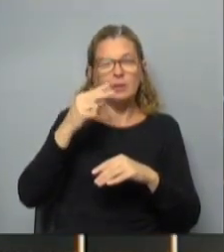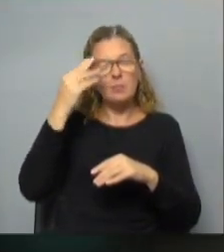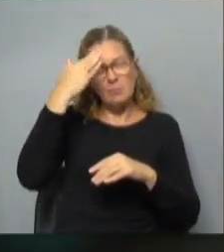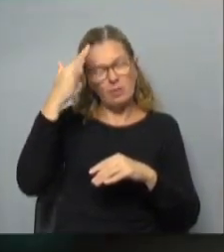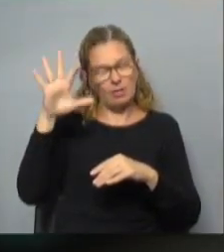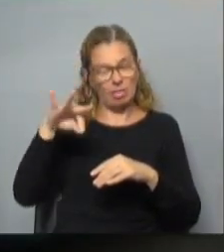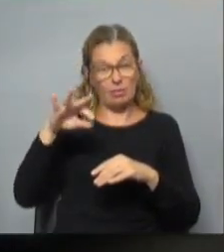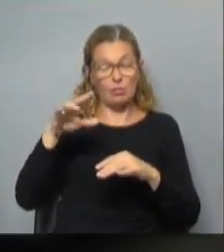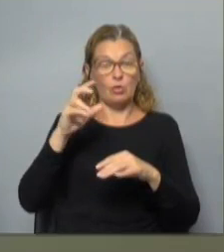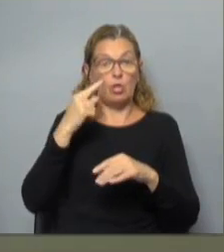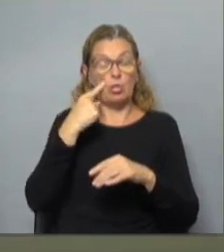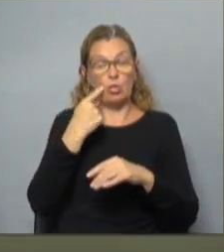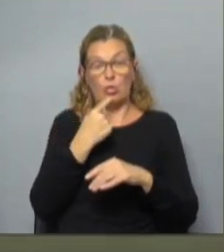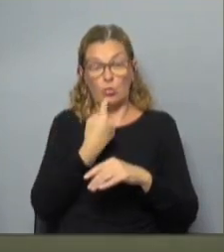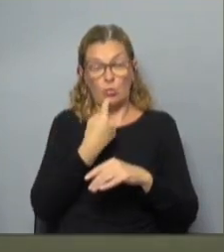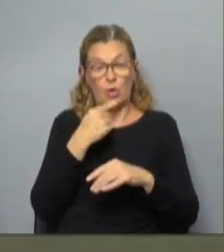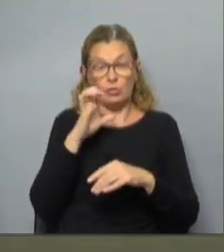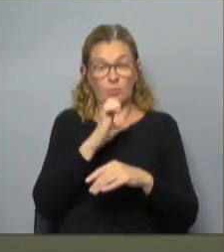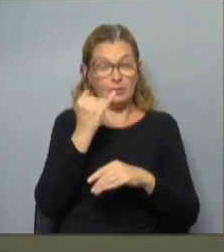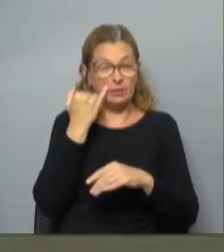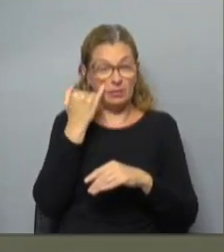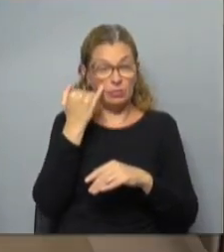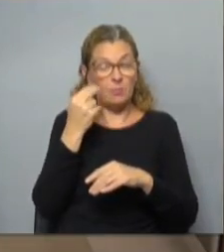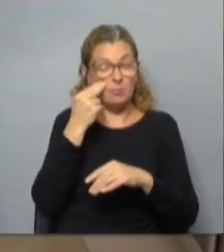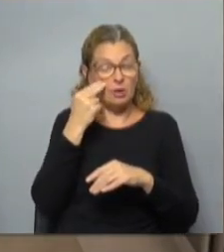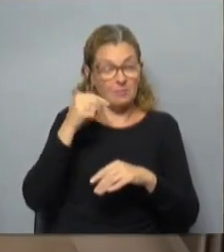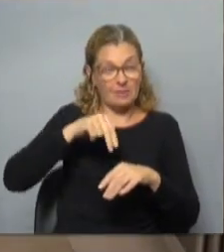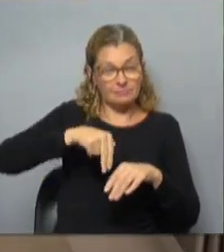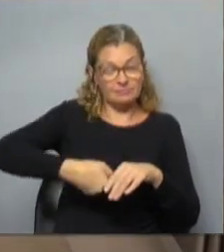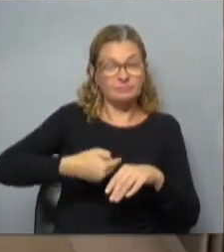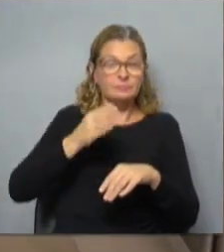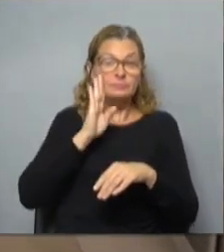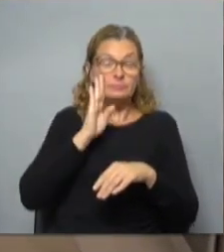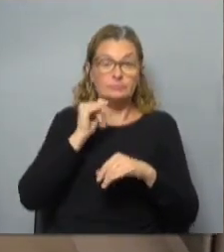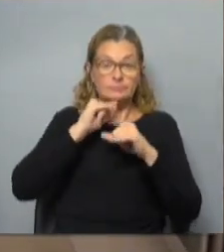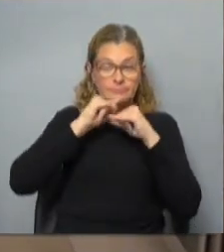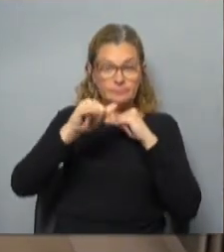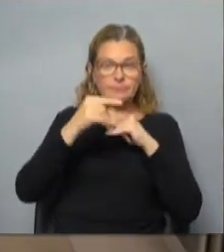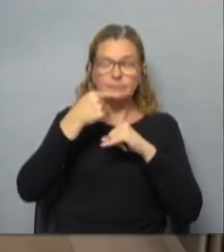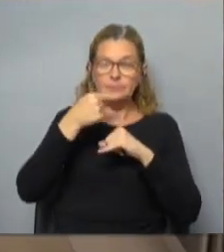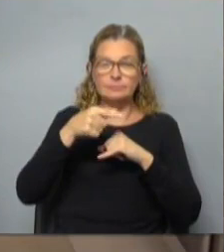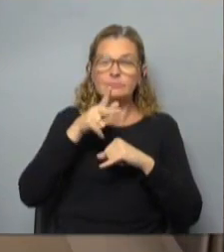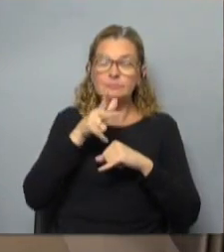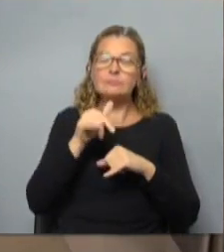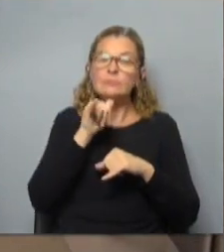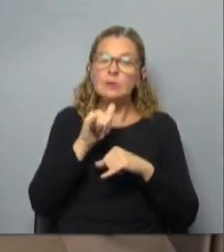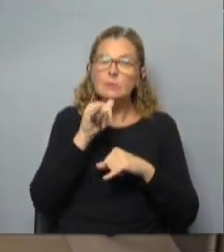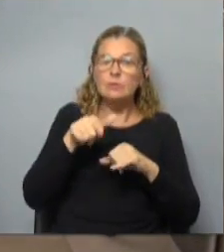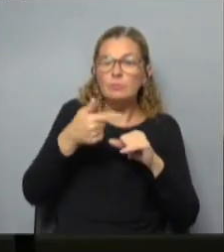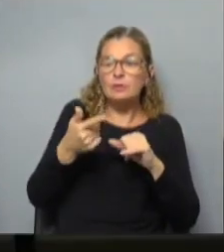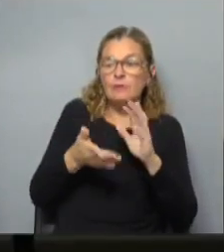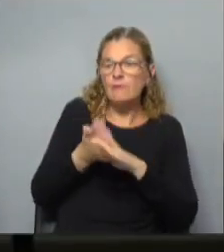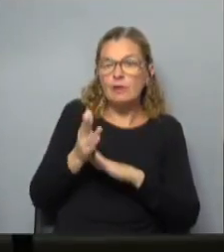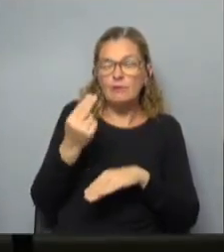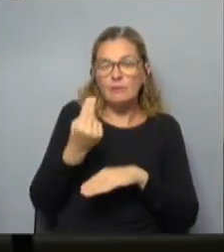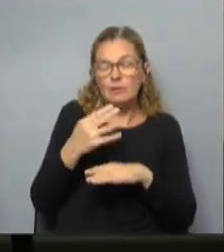sospecha de abuso sexual con lesión a nivel genital la madre de la víctima formalizó la denuncia y agregó que su hija le contó que tras retirarse de los